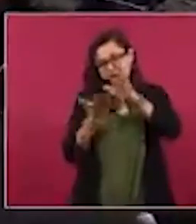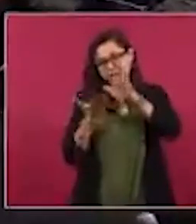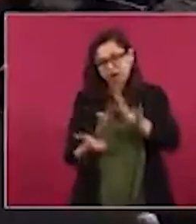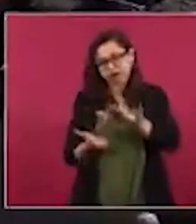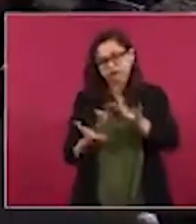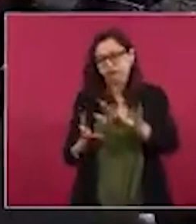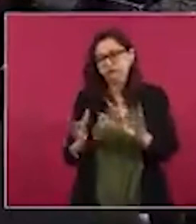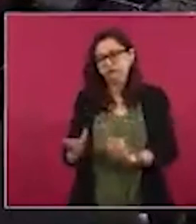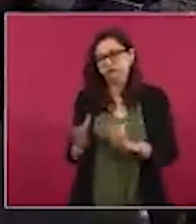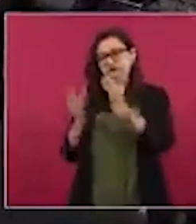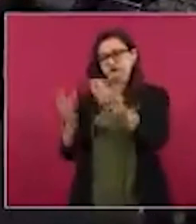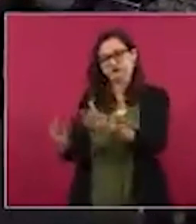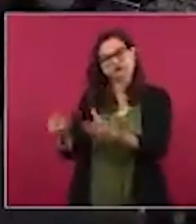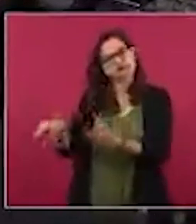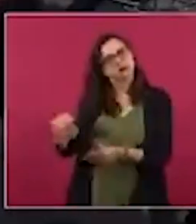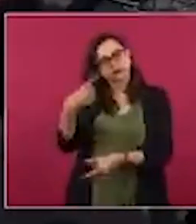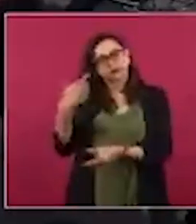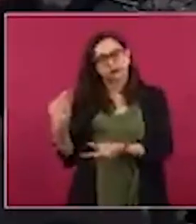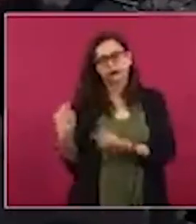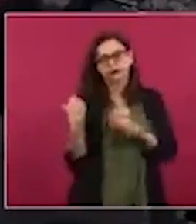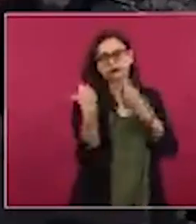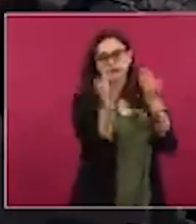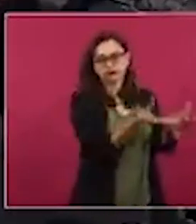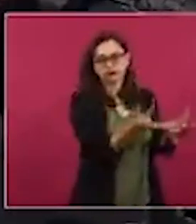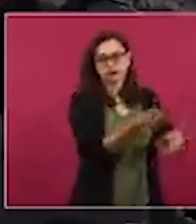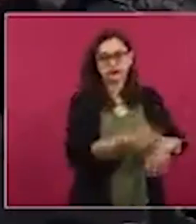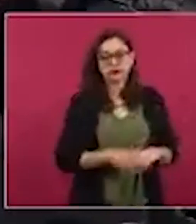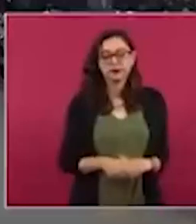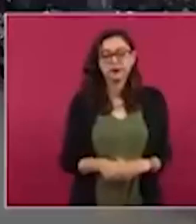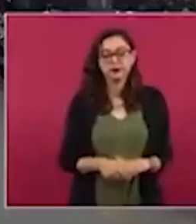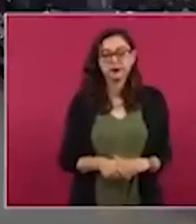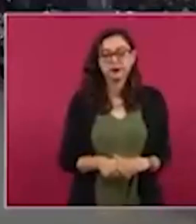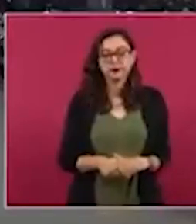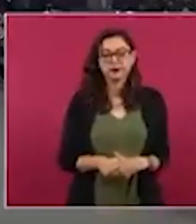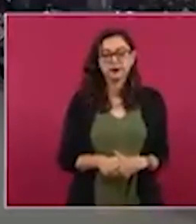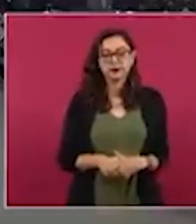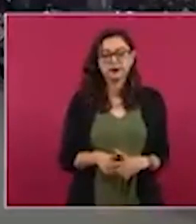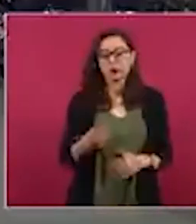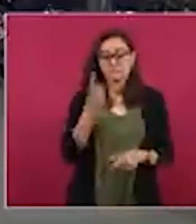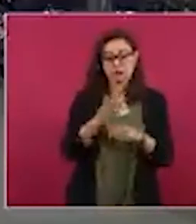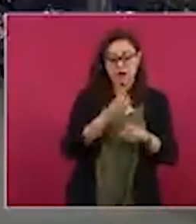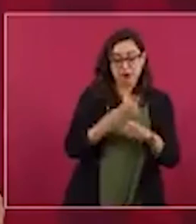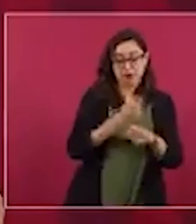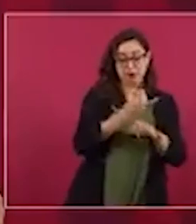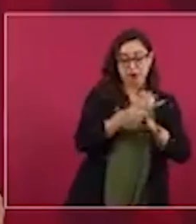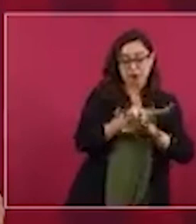Eso es después. En cuanto acaba su mensaje, ¿va el secretario de Gobernación? Sí,